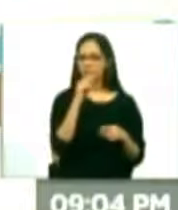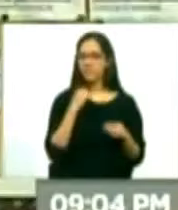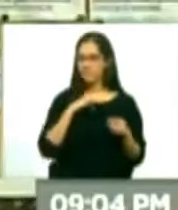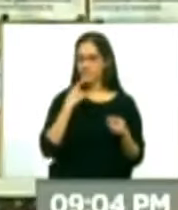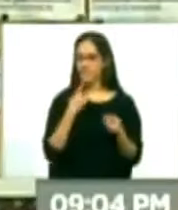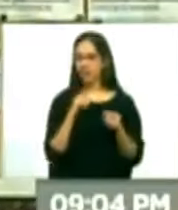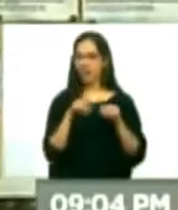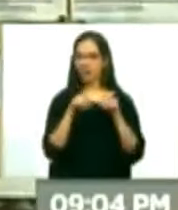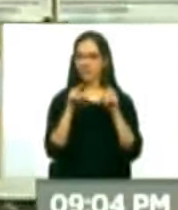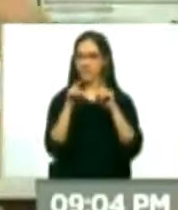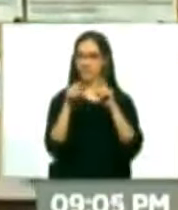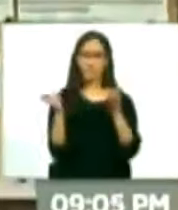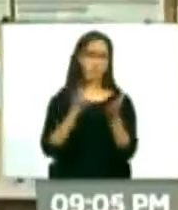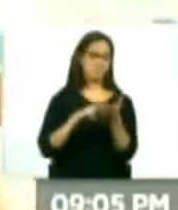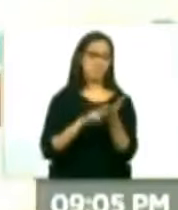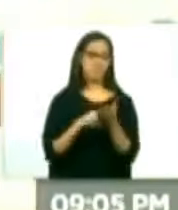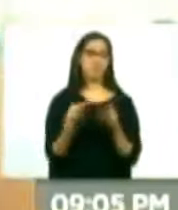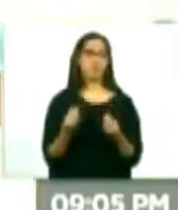al cuadrado.